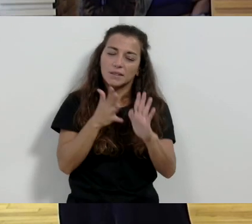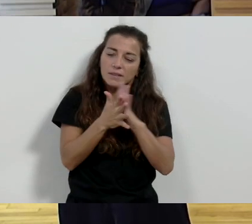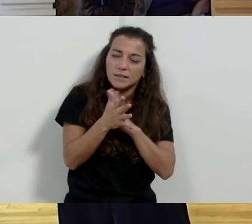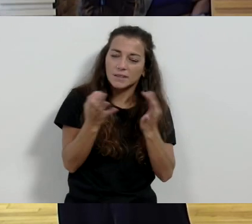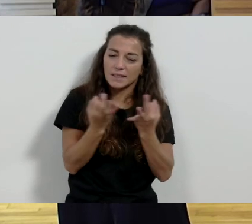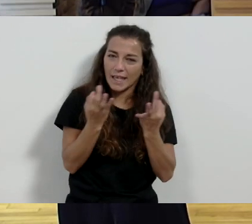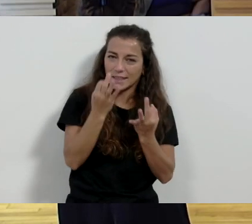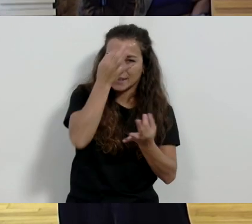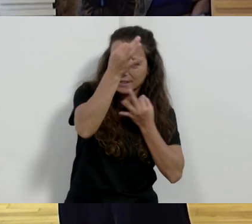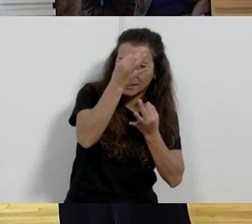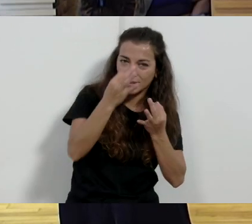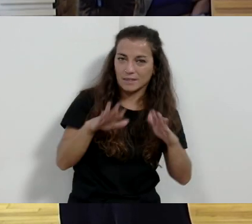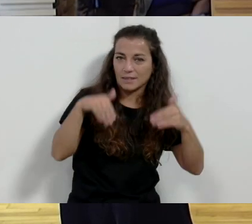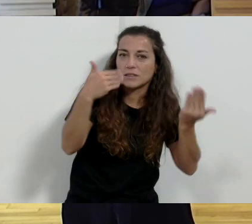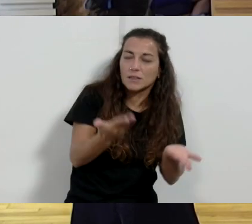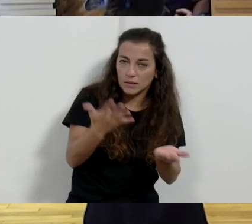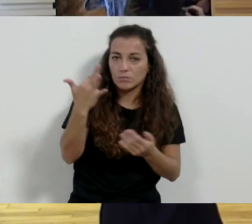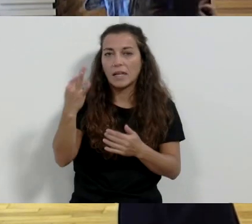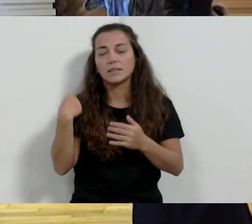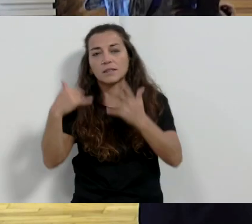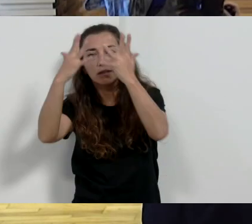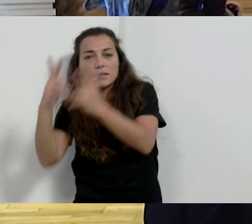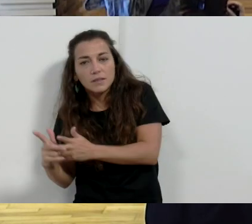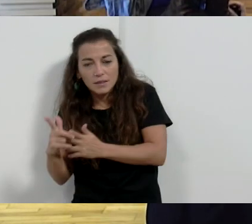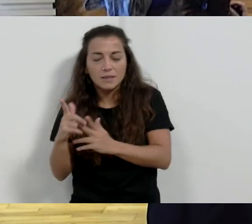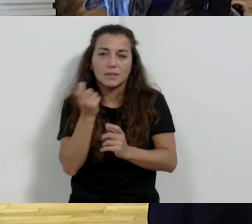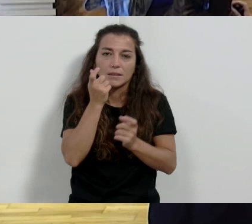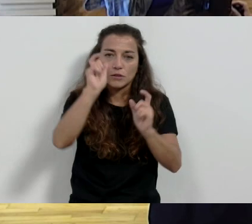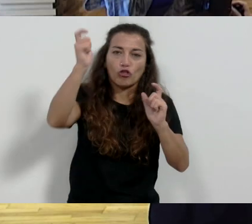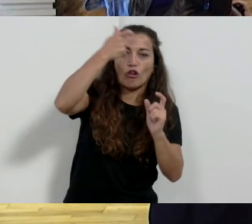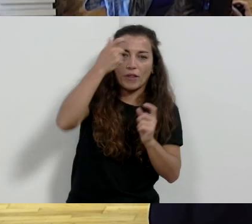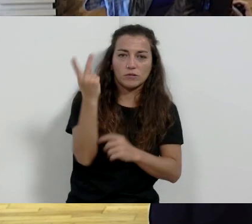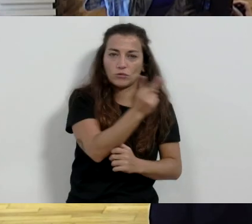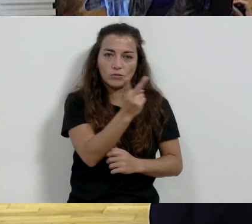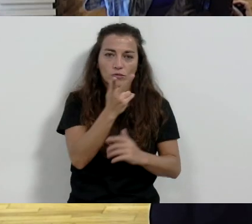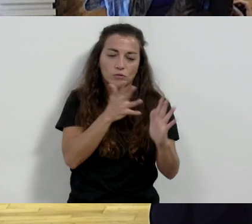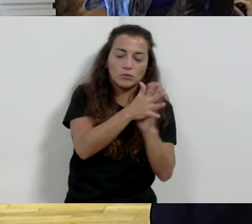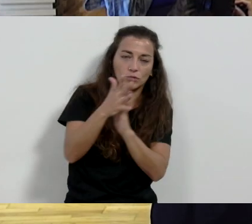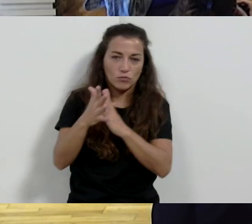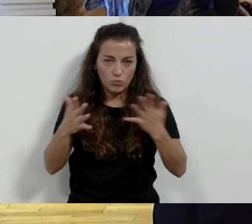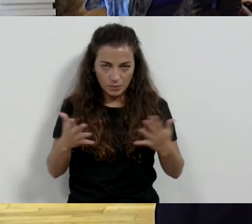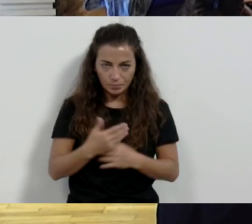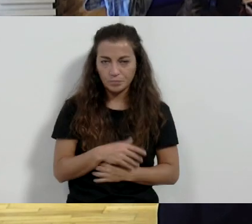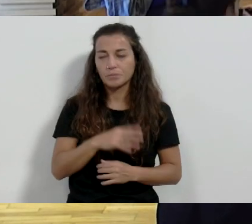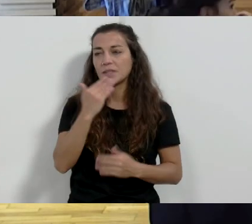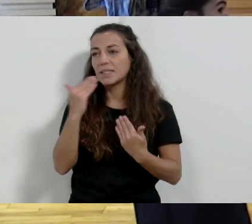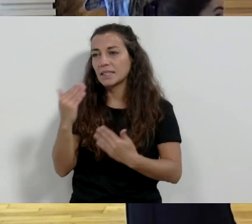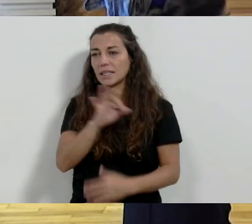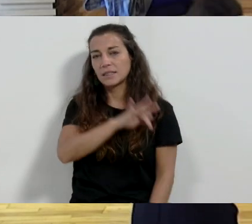qué es inventariable. Muchas gracias. Gracias, señora Boadella. Pues tiene la palabra la señora Peinado por el Grupo Municipal de Unidas